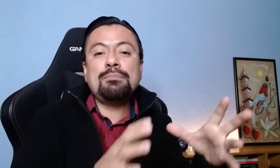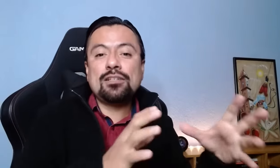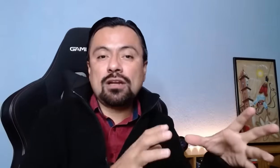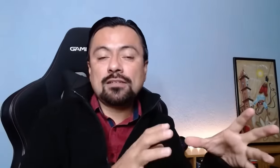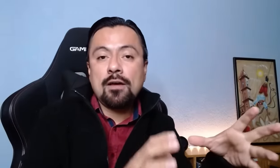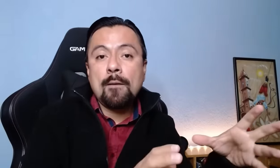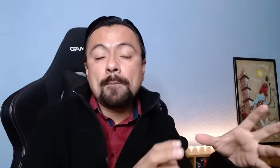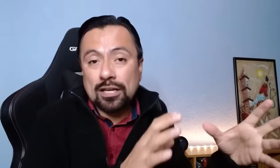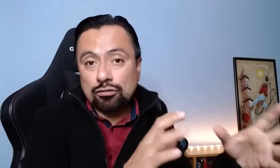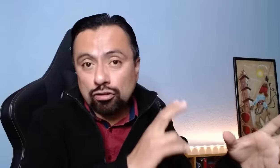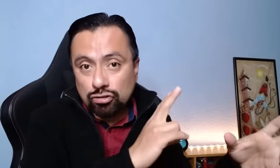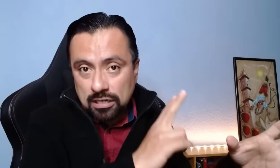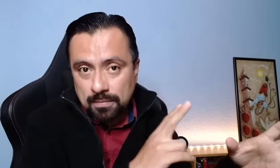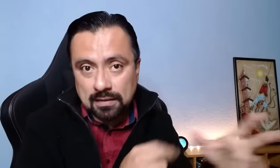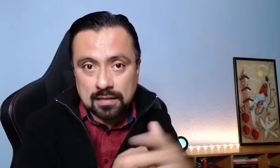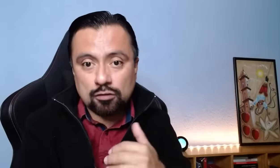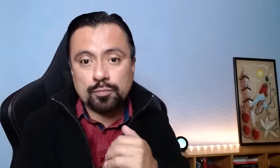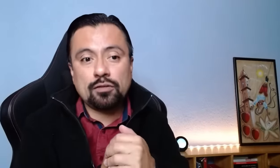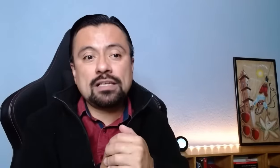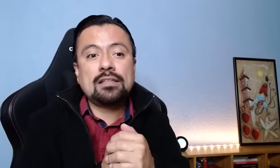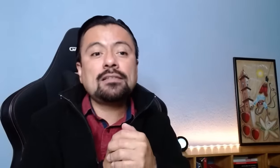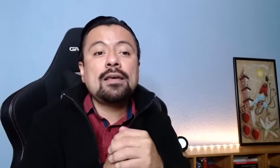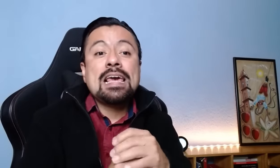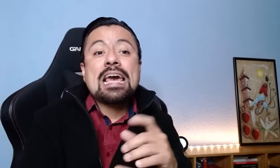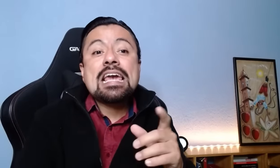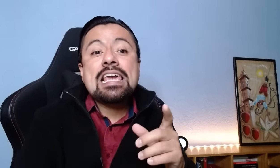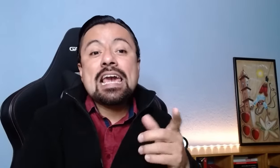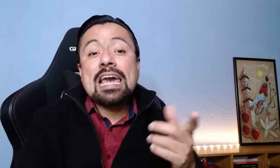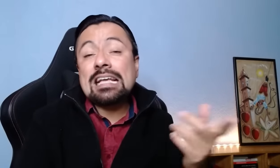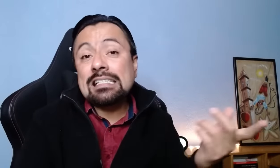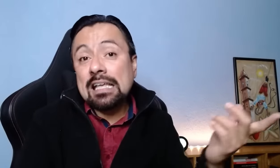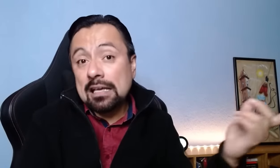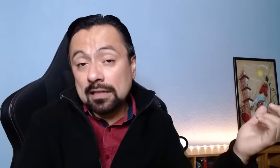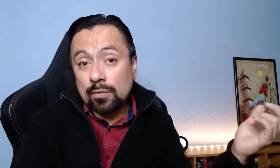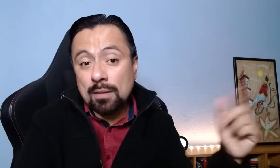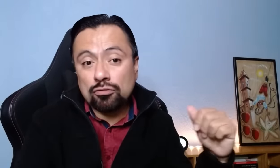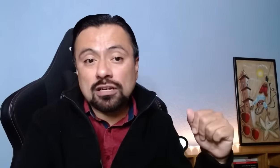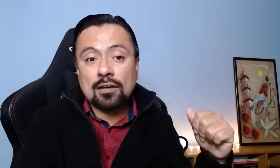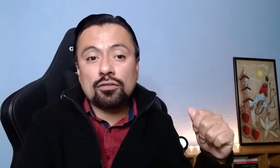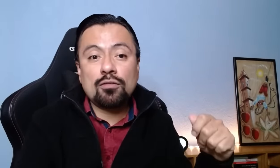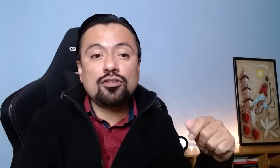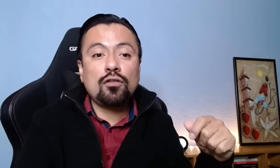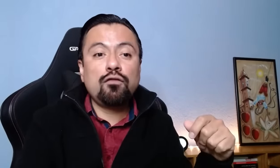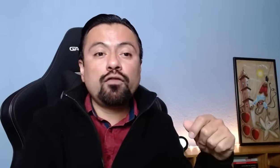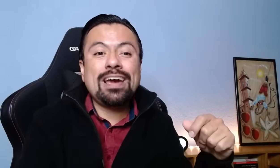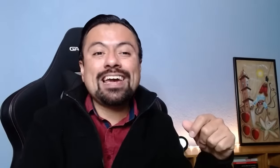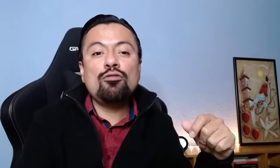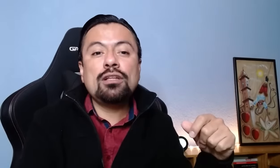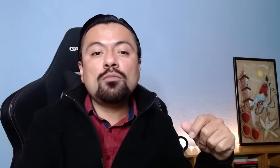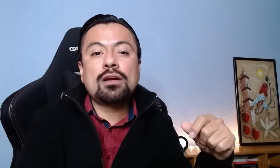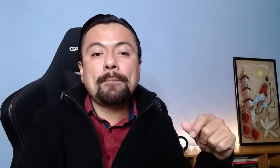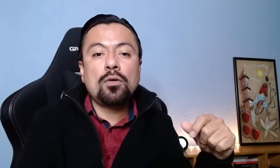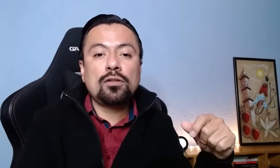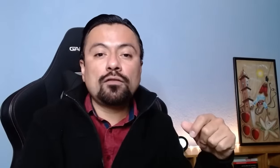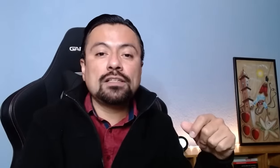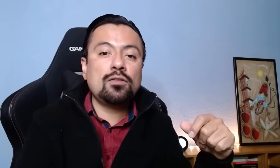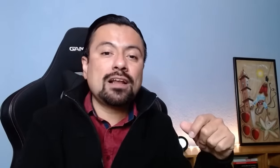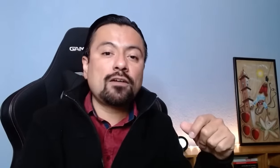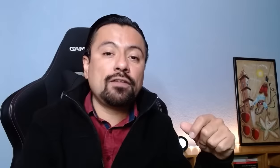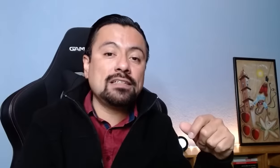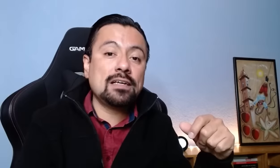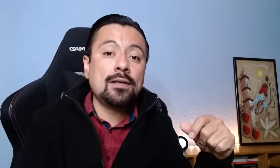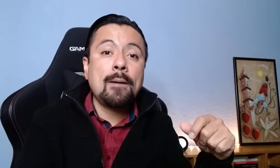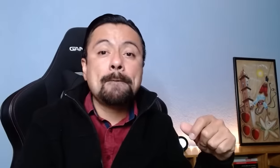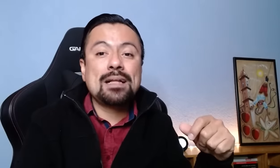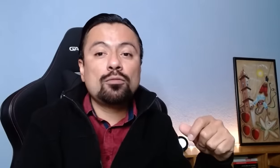ya habían sido detenidas más personas por estos dos crímenes de los periodistas, y este que te voy a mostrar a continuación fue el último reporte ofrecido en